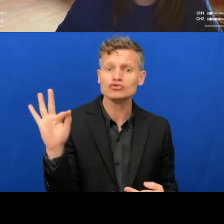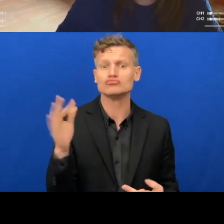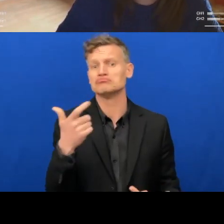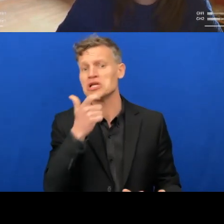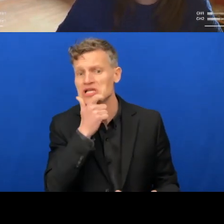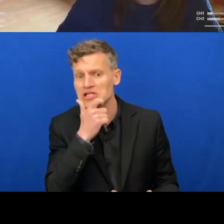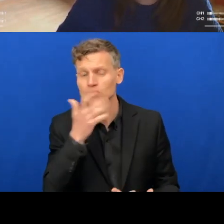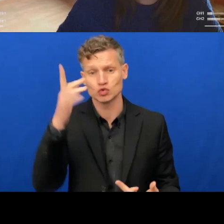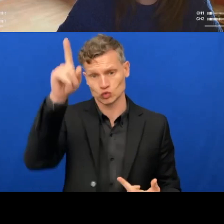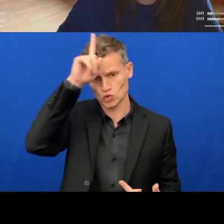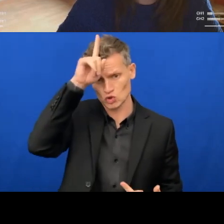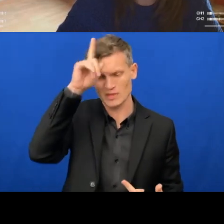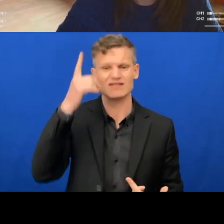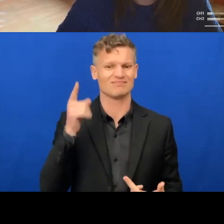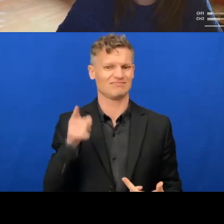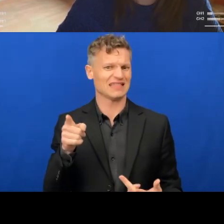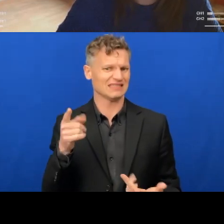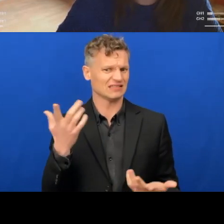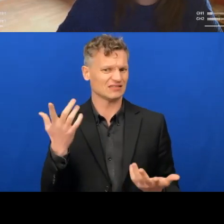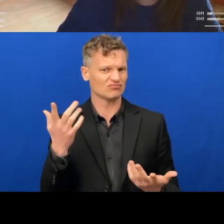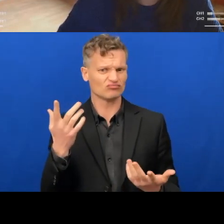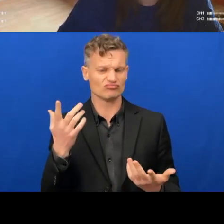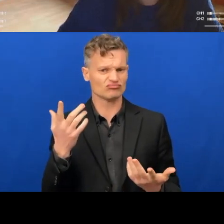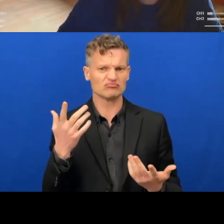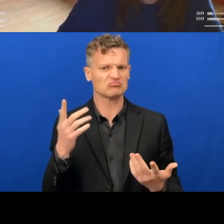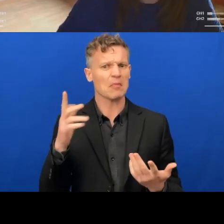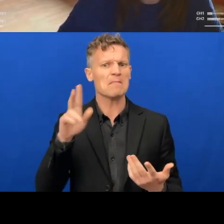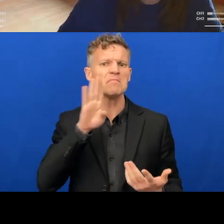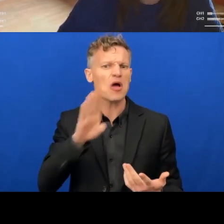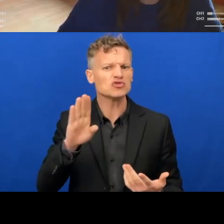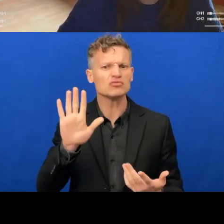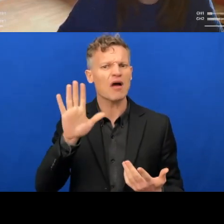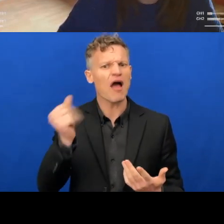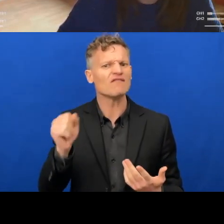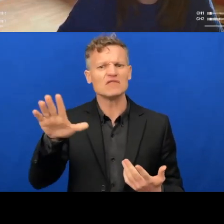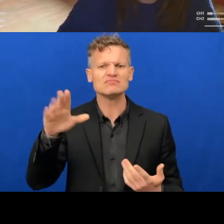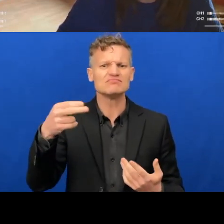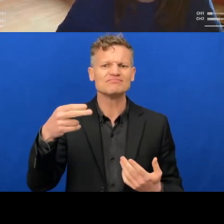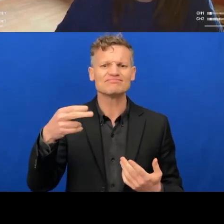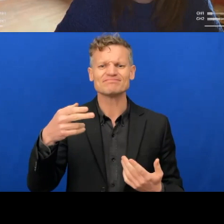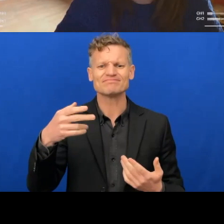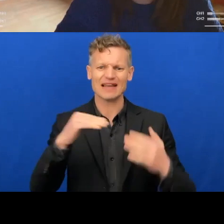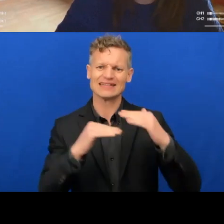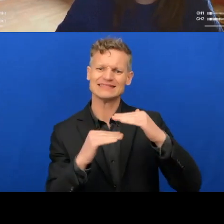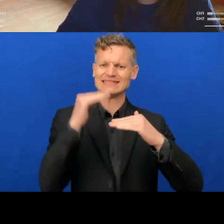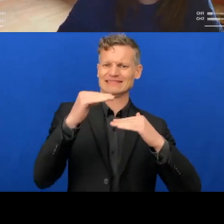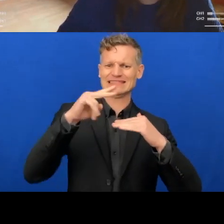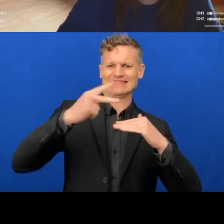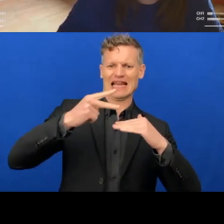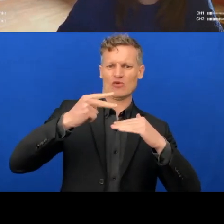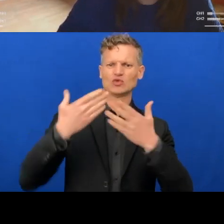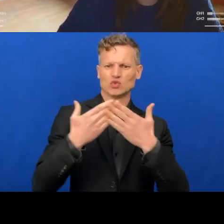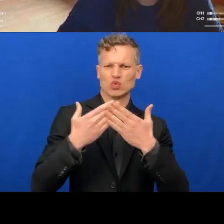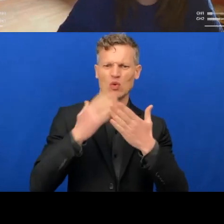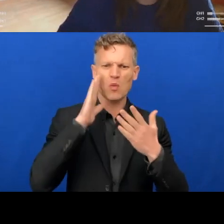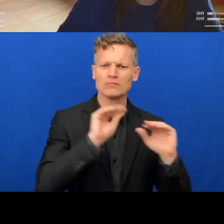o alemán como una de las lenguas que ya se ofrecen en la educación secundaria en Bélgica, y después